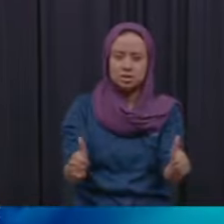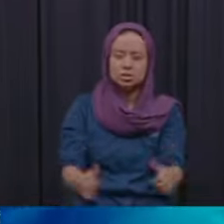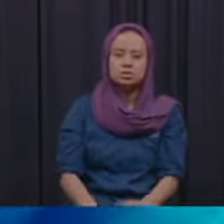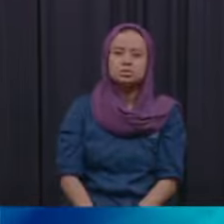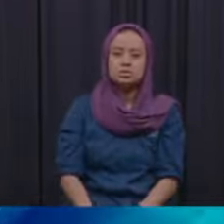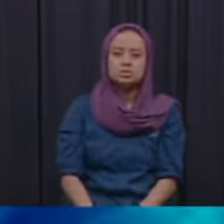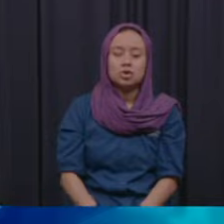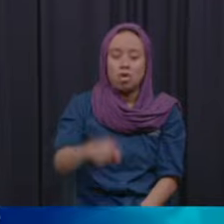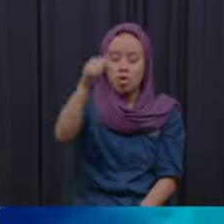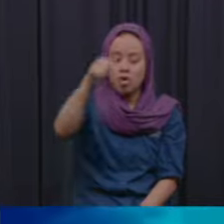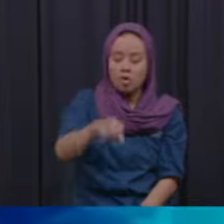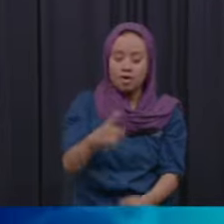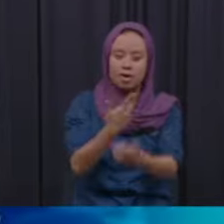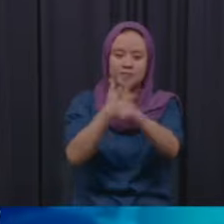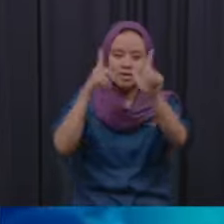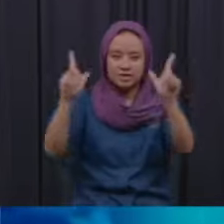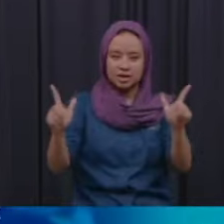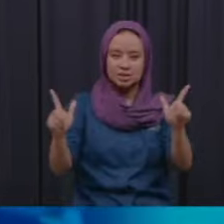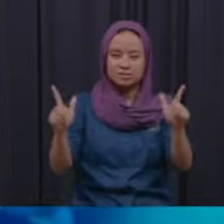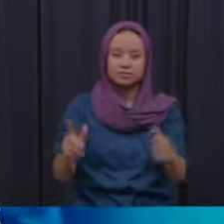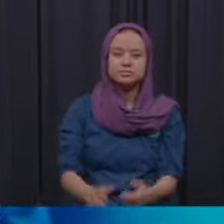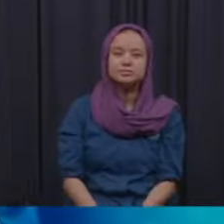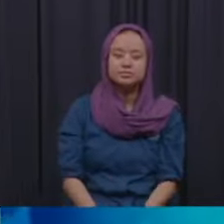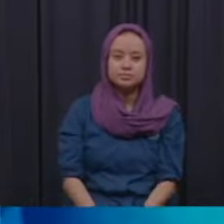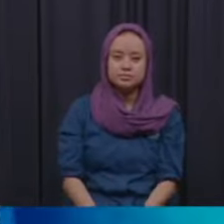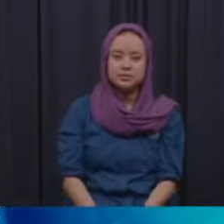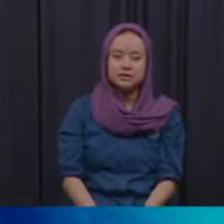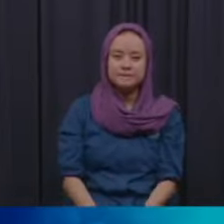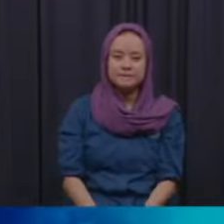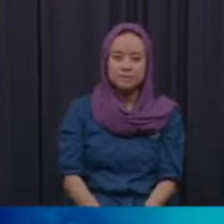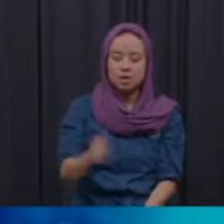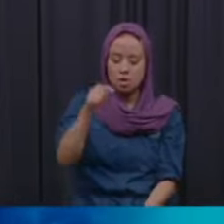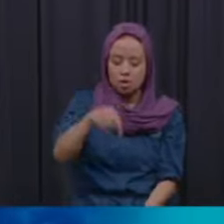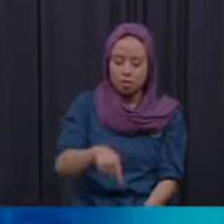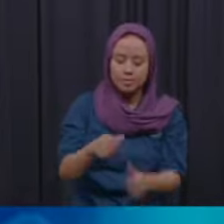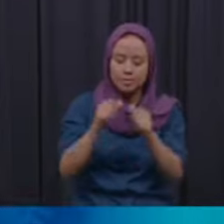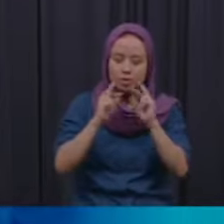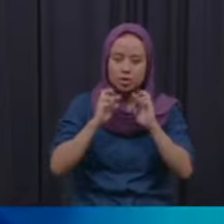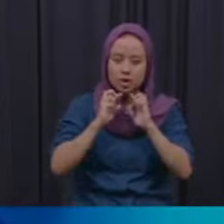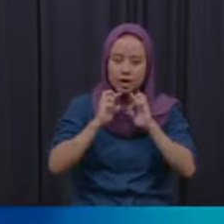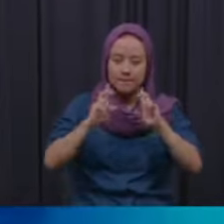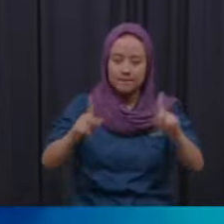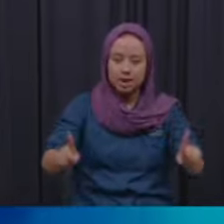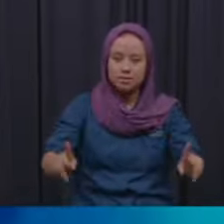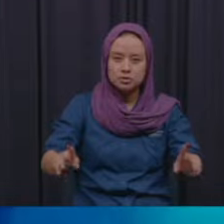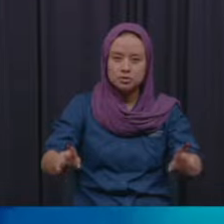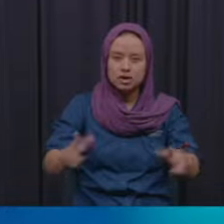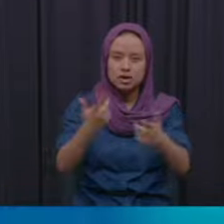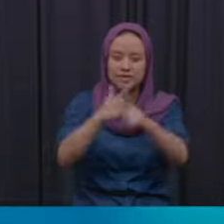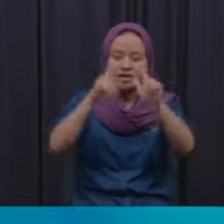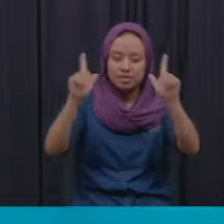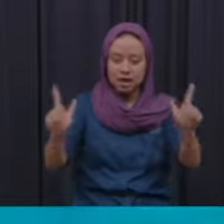Hoy hay libertad. Hoy estamos proclamando liberación.